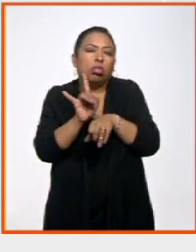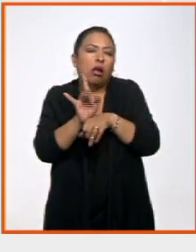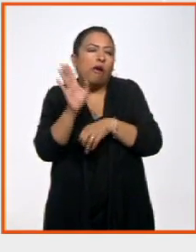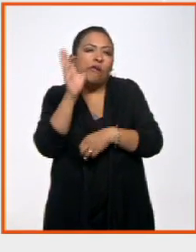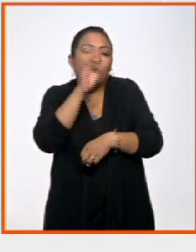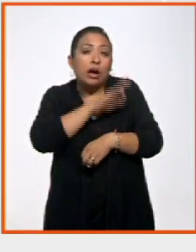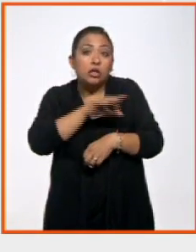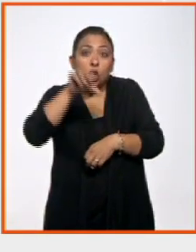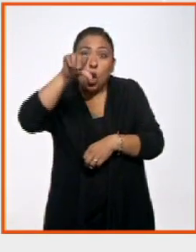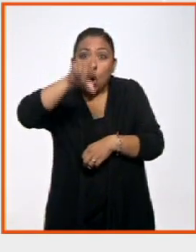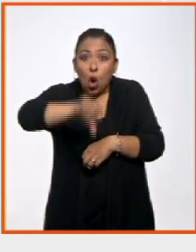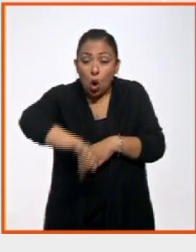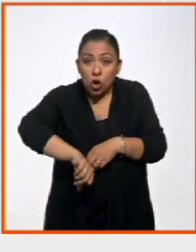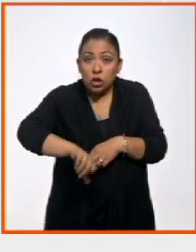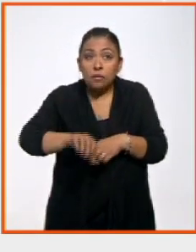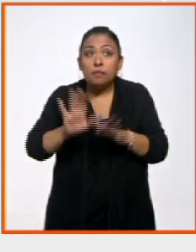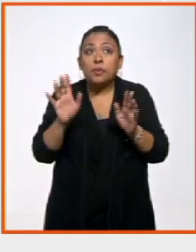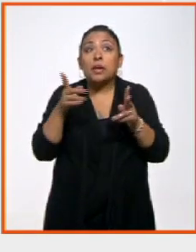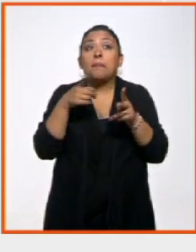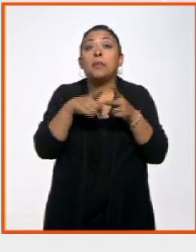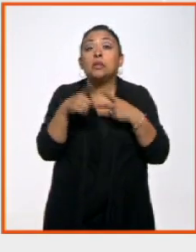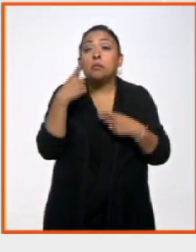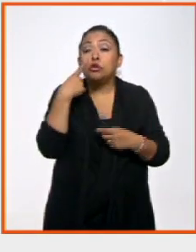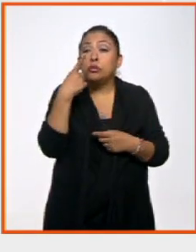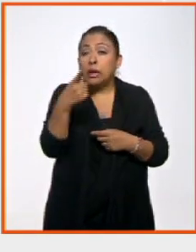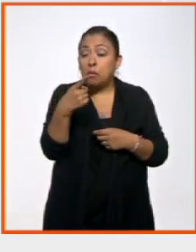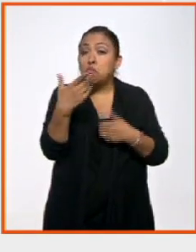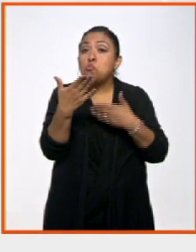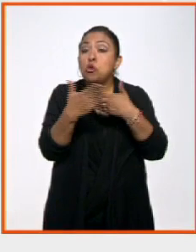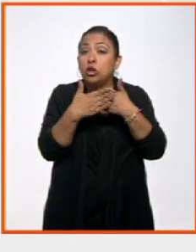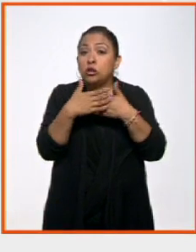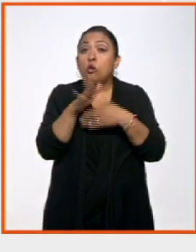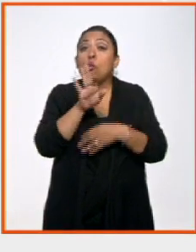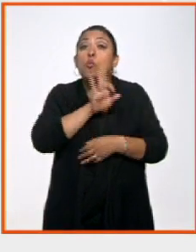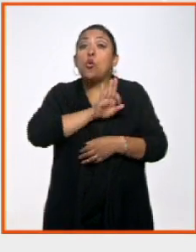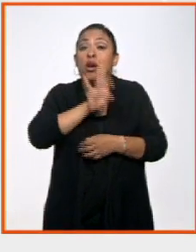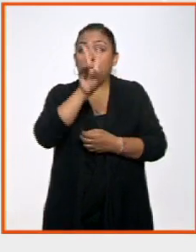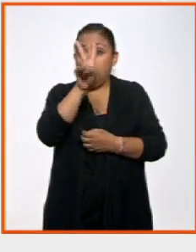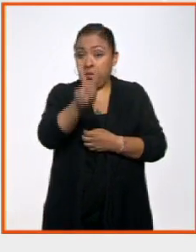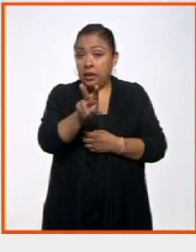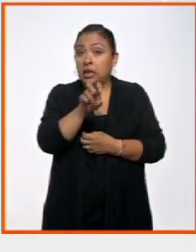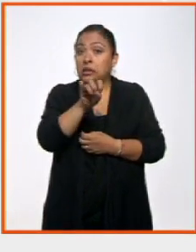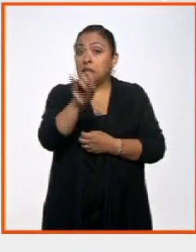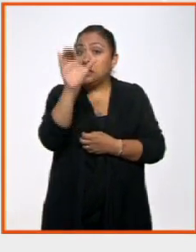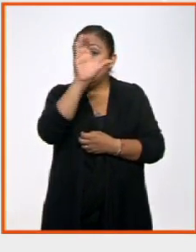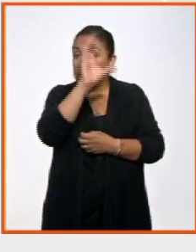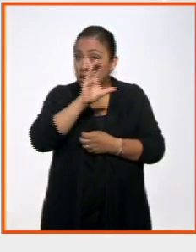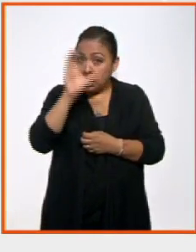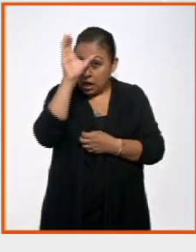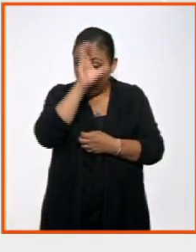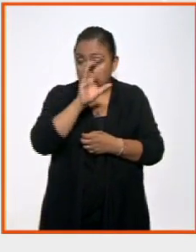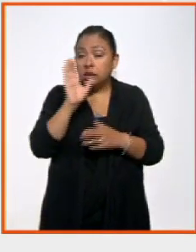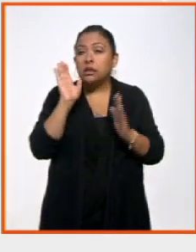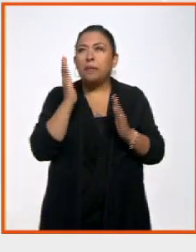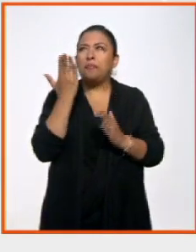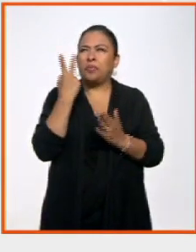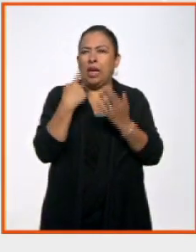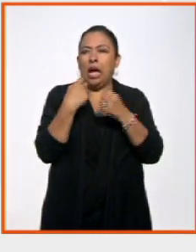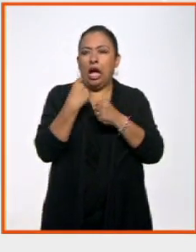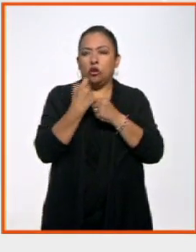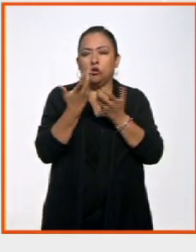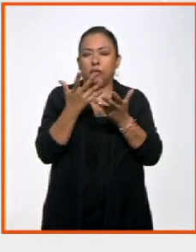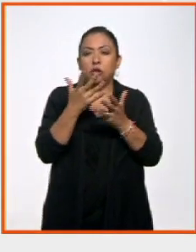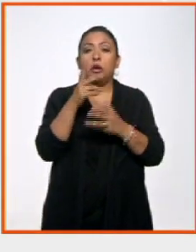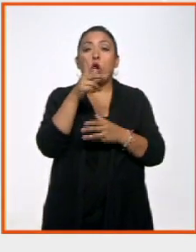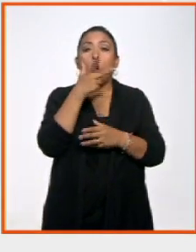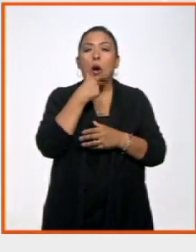el día de hoy pues comenzamos a ver que se aproxima como una posible realidad científica hace un par de años el